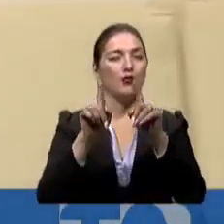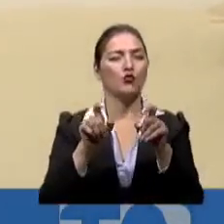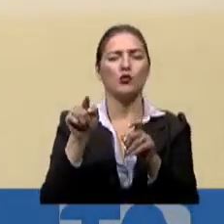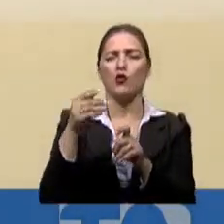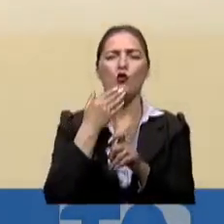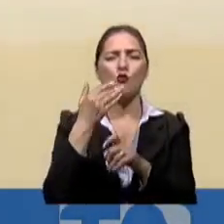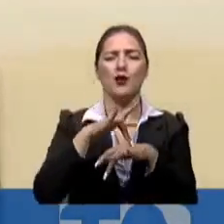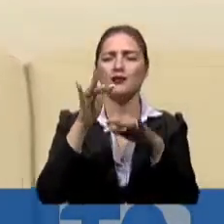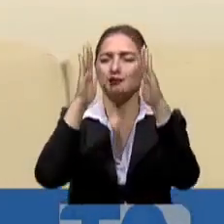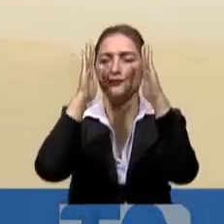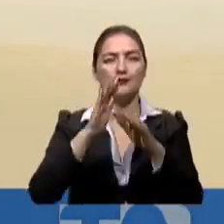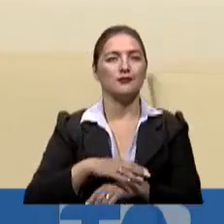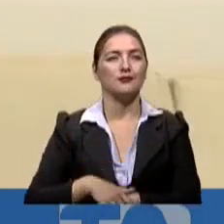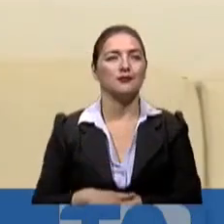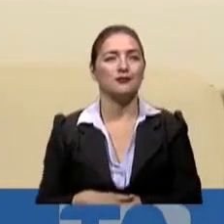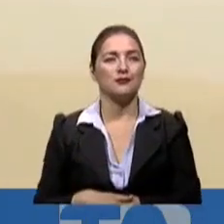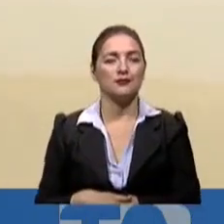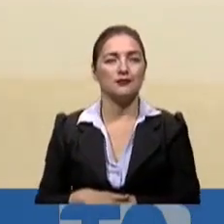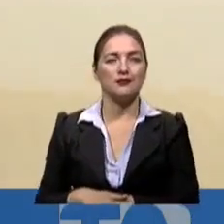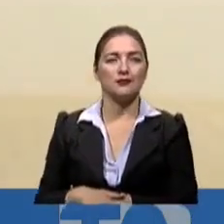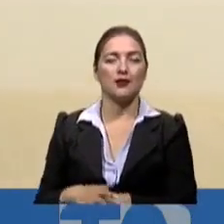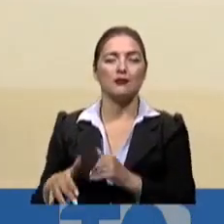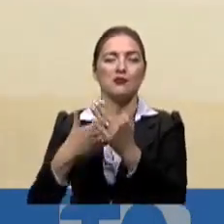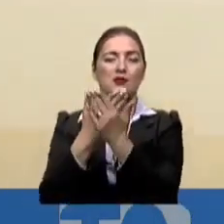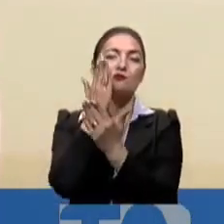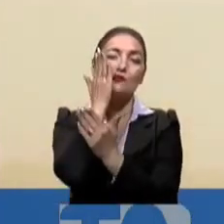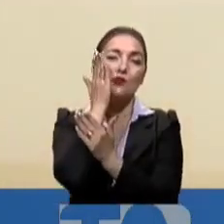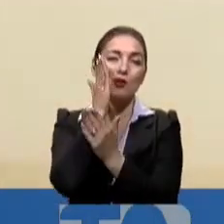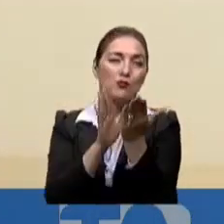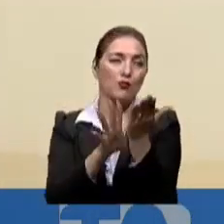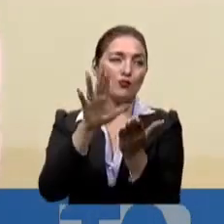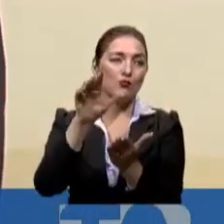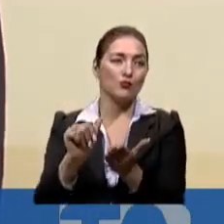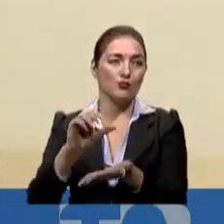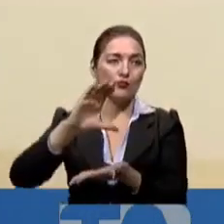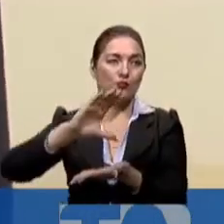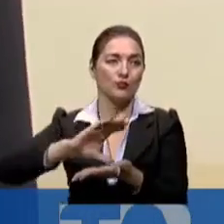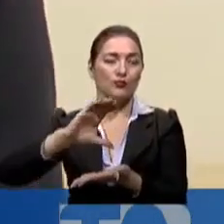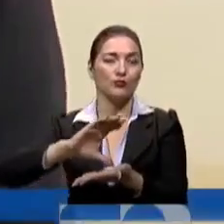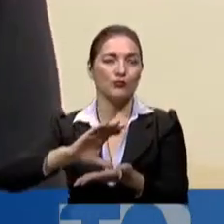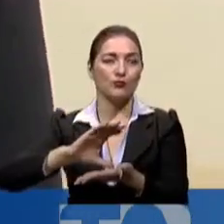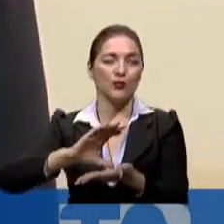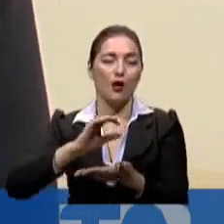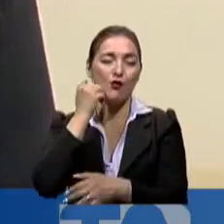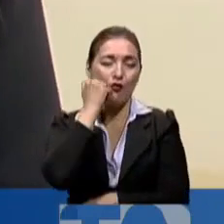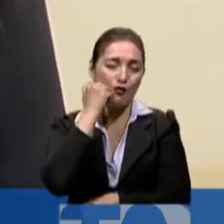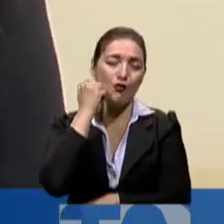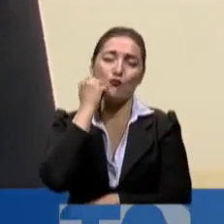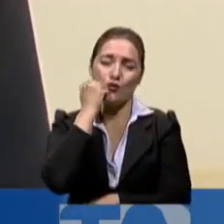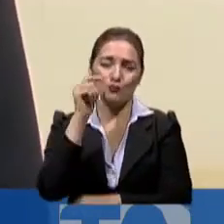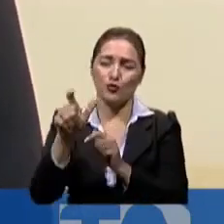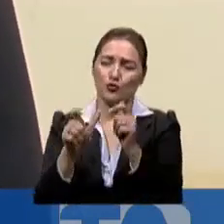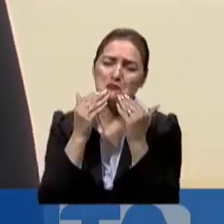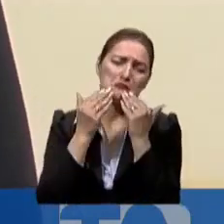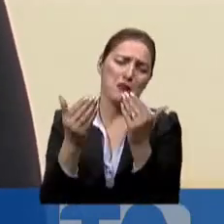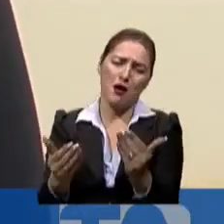cómo ha sido esta atención Pues la verdad vine acá con mi mamá y mi hermana y es un centro que de verdad es muy acogedor sus